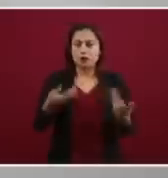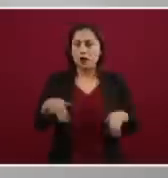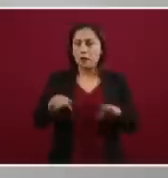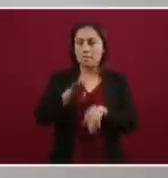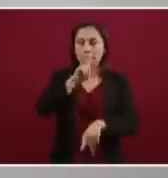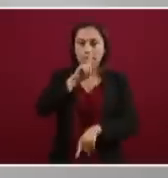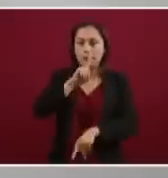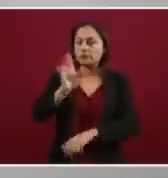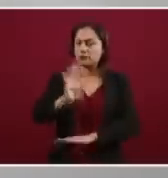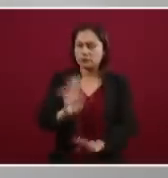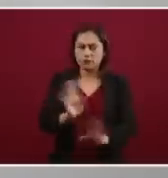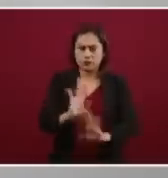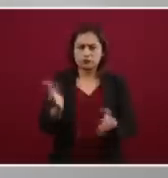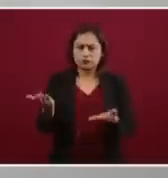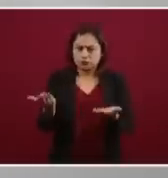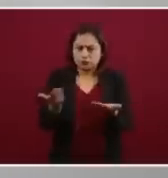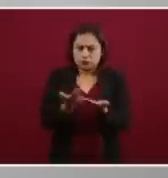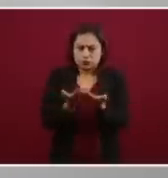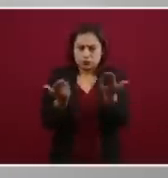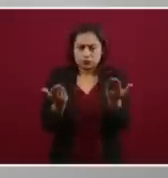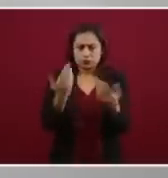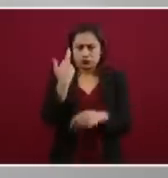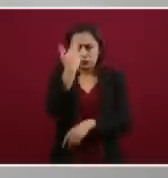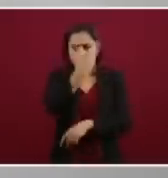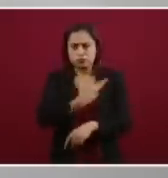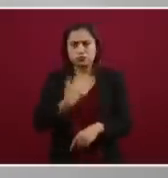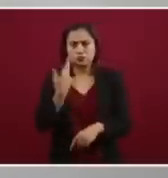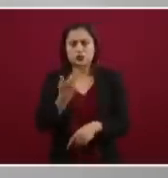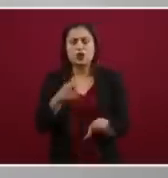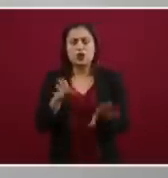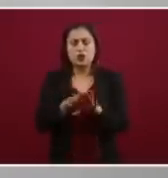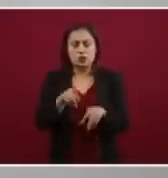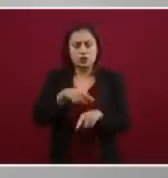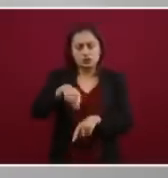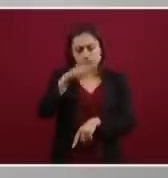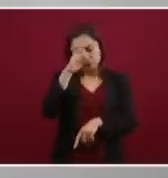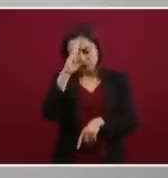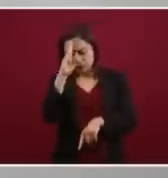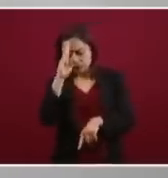fue el criterio que se utilizó?